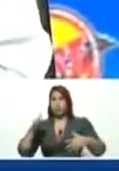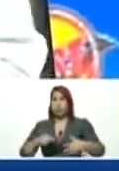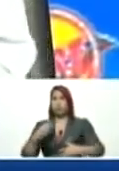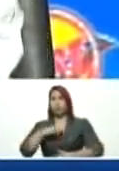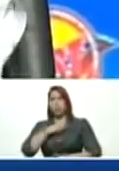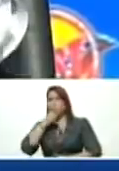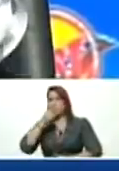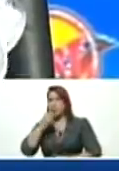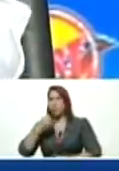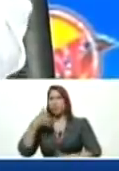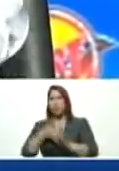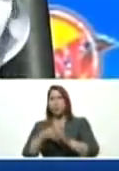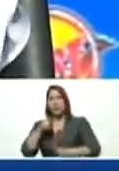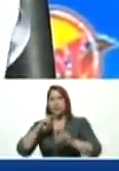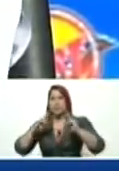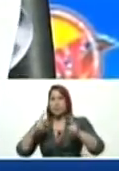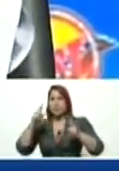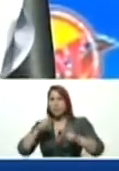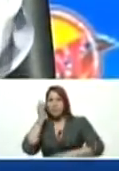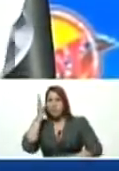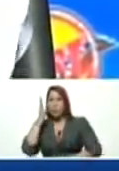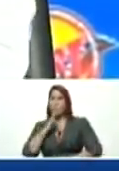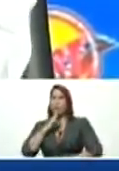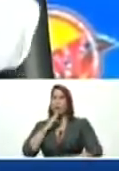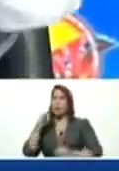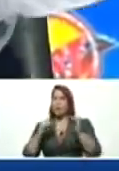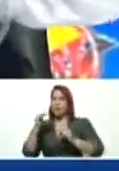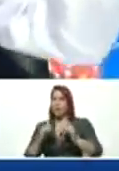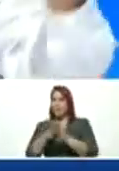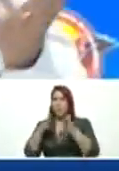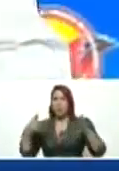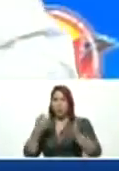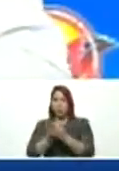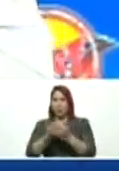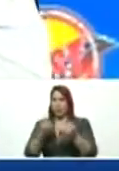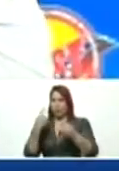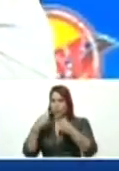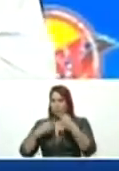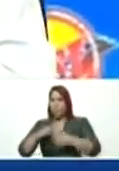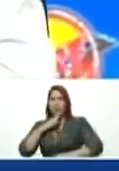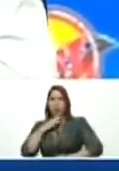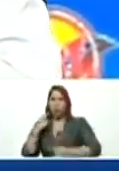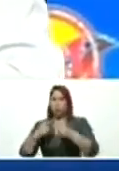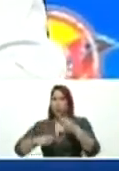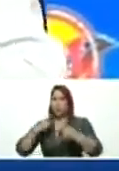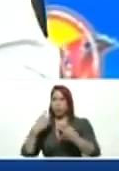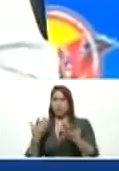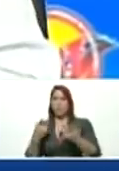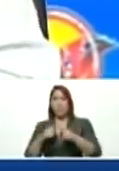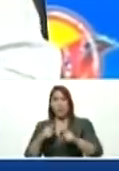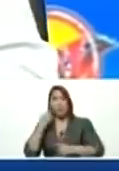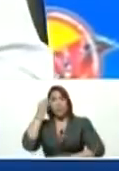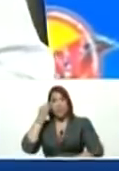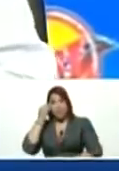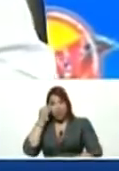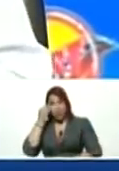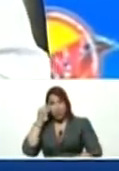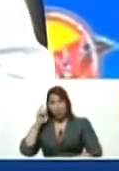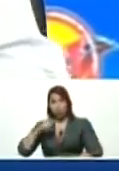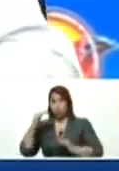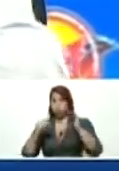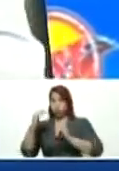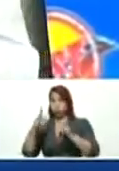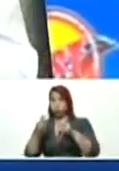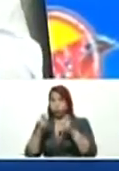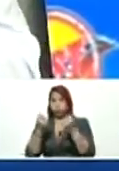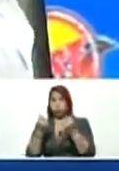nosotros hemos visto que se han creado fondos de estabilización macroeconómicos fondos para otras cosas creemos que también es necesario crear un fondo de estabilización del